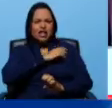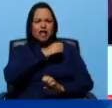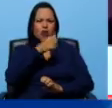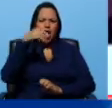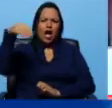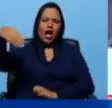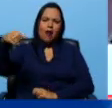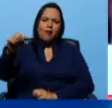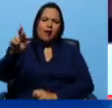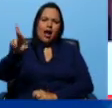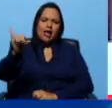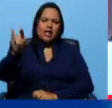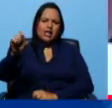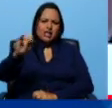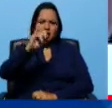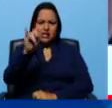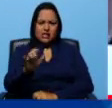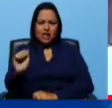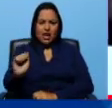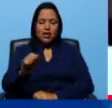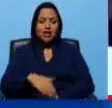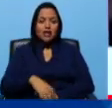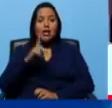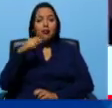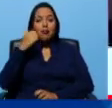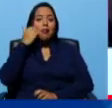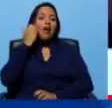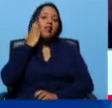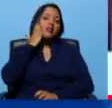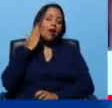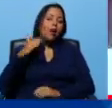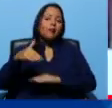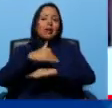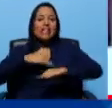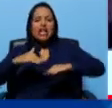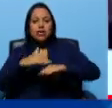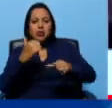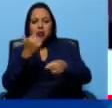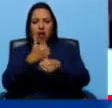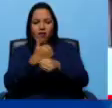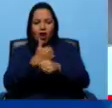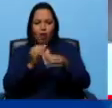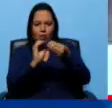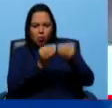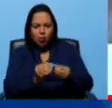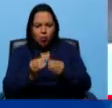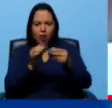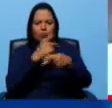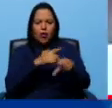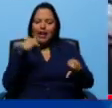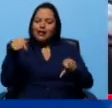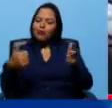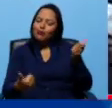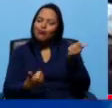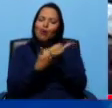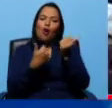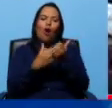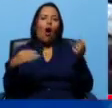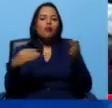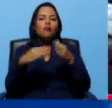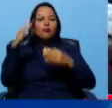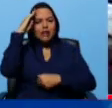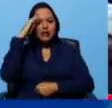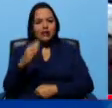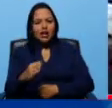supuesto, nuestro padrino del ministro de Obras, que aquí apoyó bastante con las